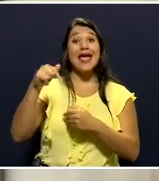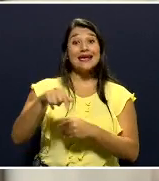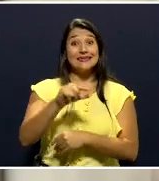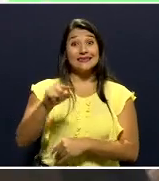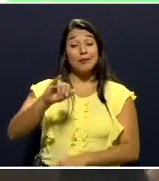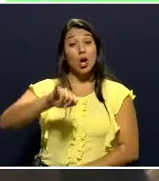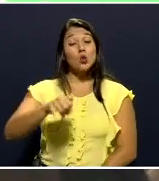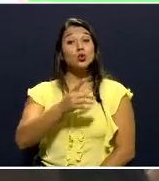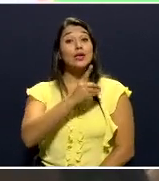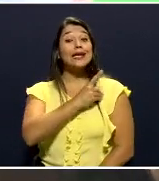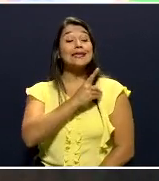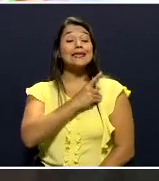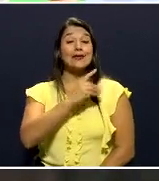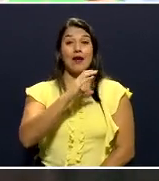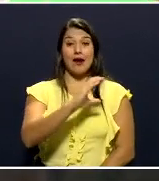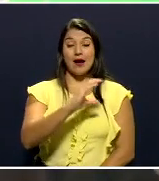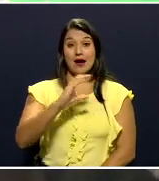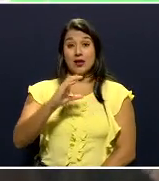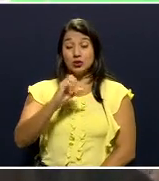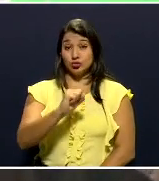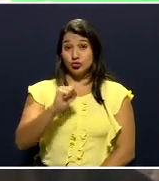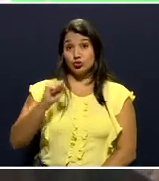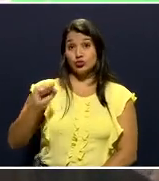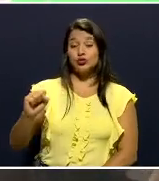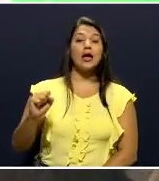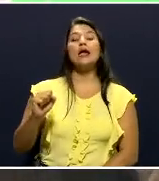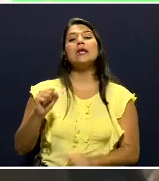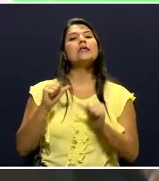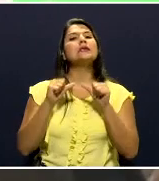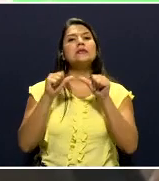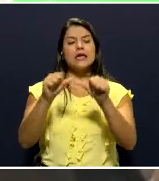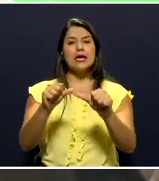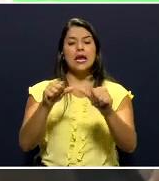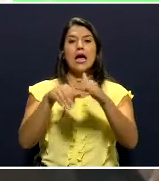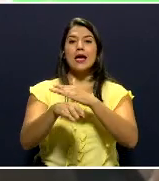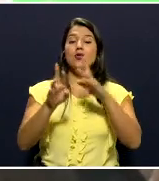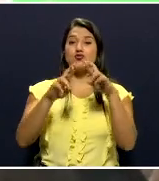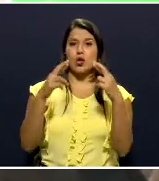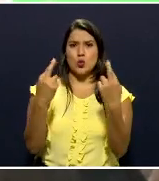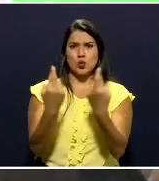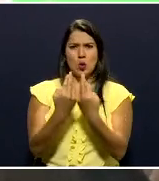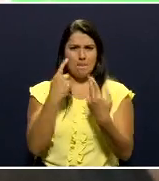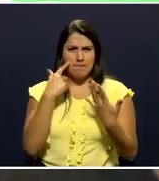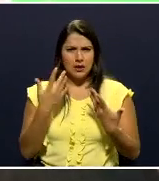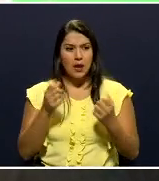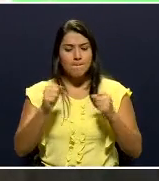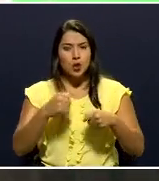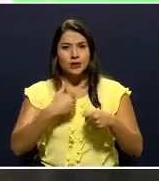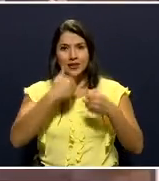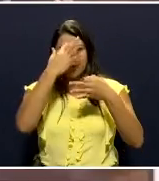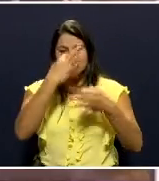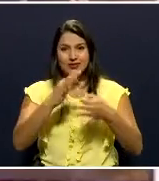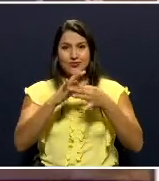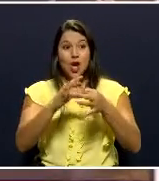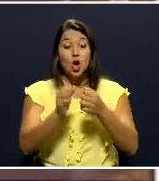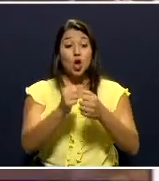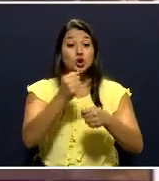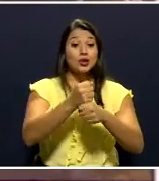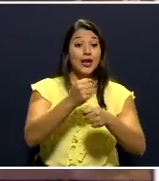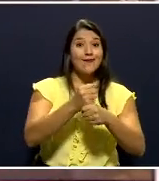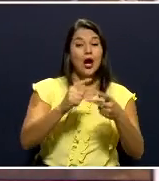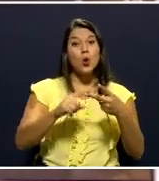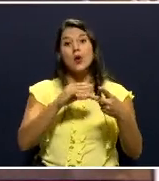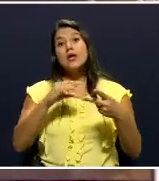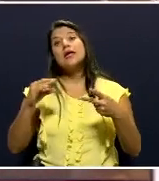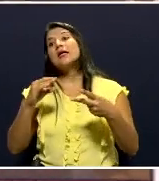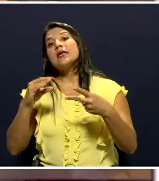Junta Directiva de la Caja Costarricense de Seguro Social se mantendrá en reuniones para tomar medidas en cuanto al tema de empleo y cargas